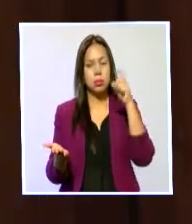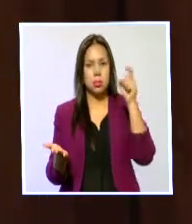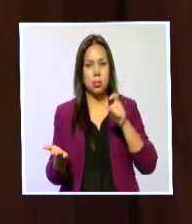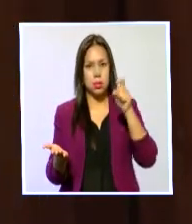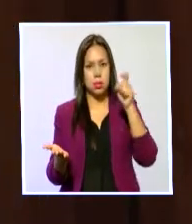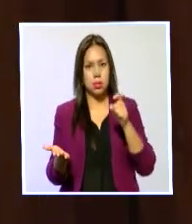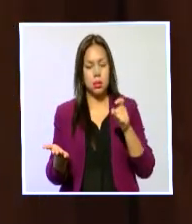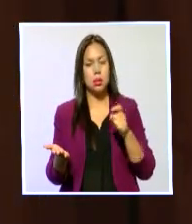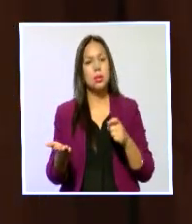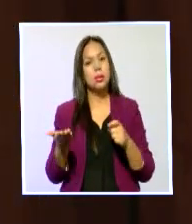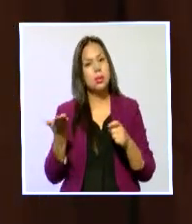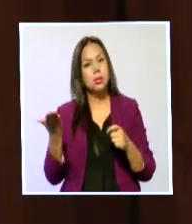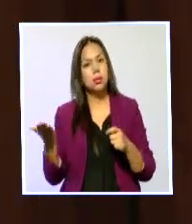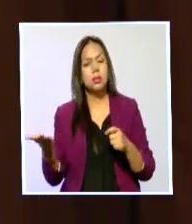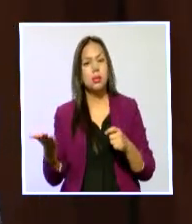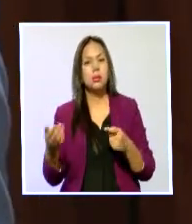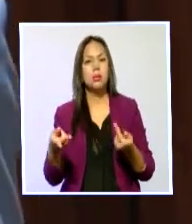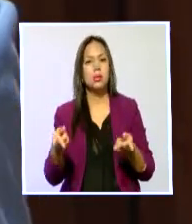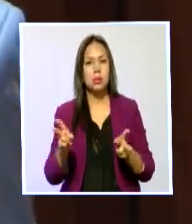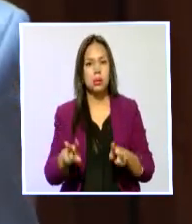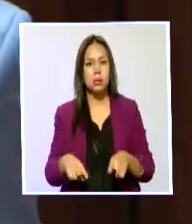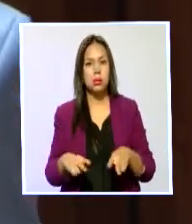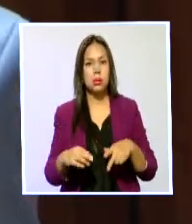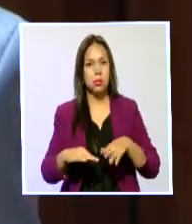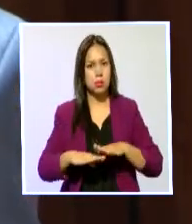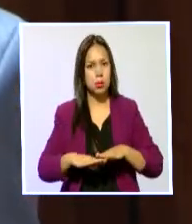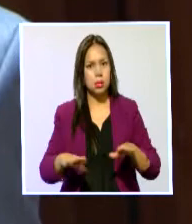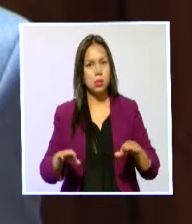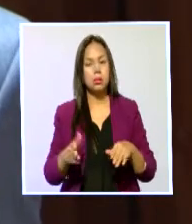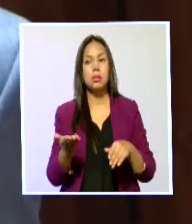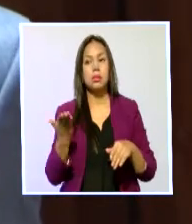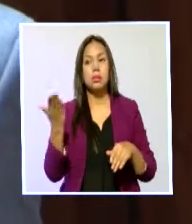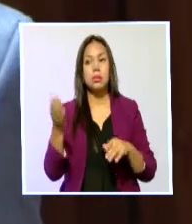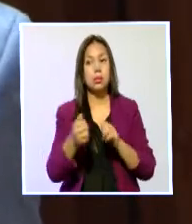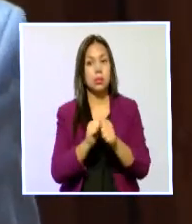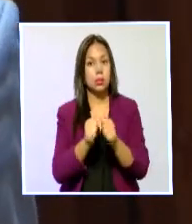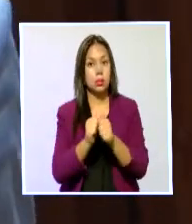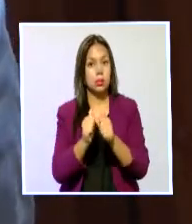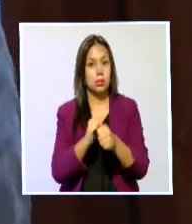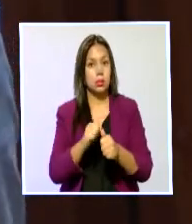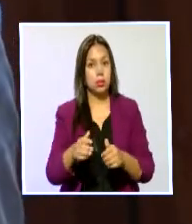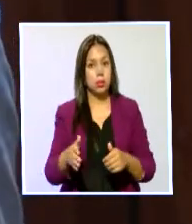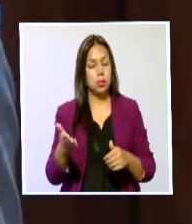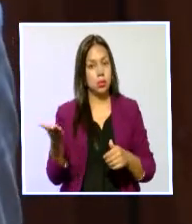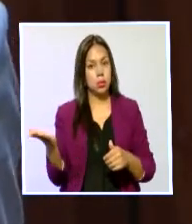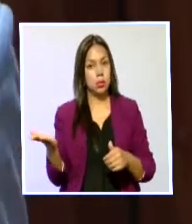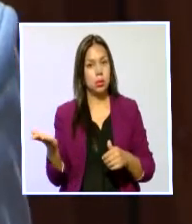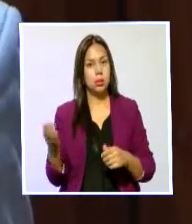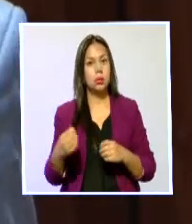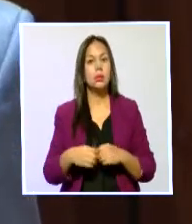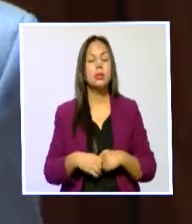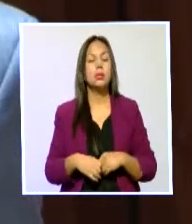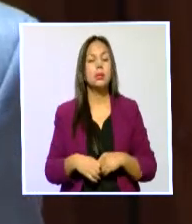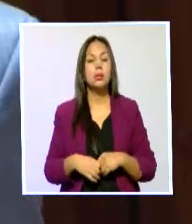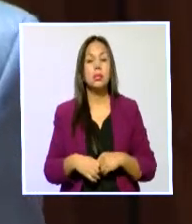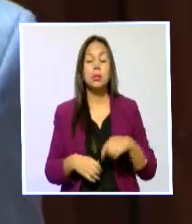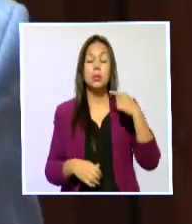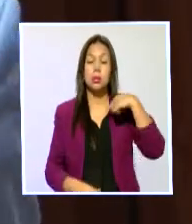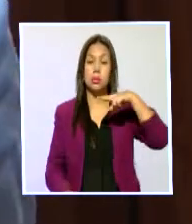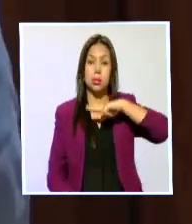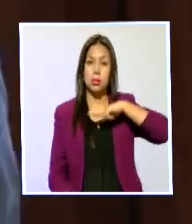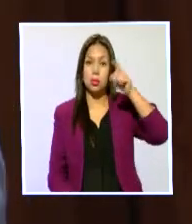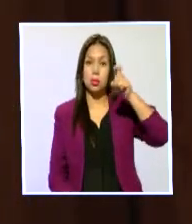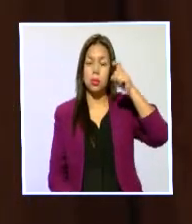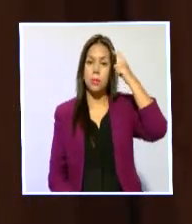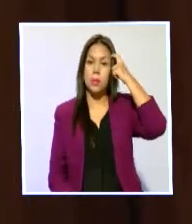para que todos los ciudadanos puedan hacerse deportistas olímpicos o campeones del mundo. Pensemos en